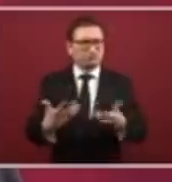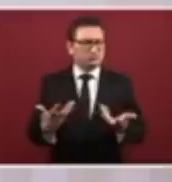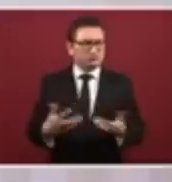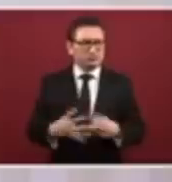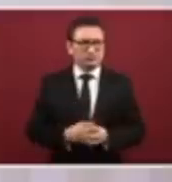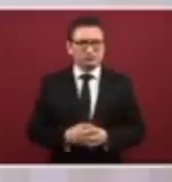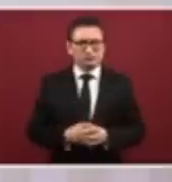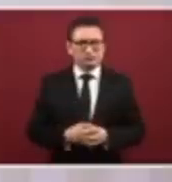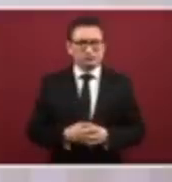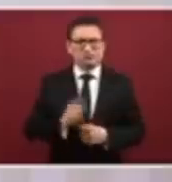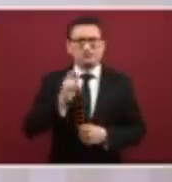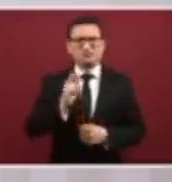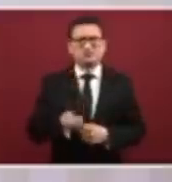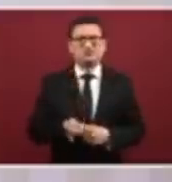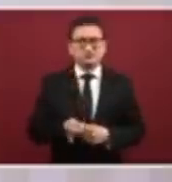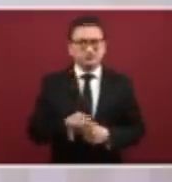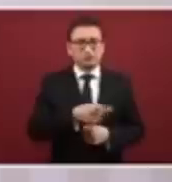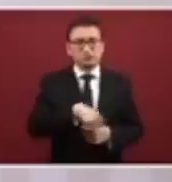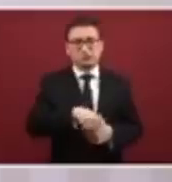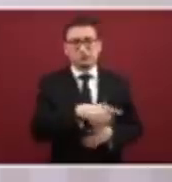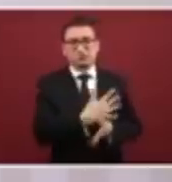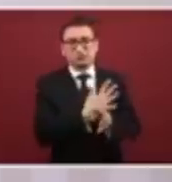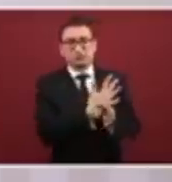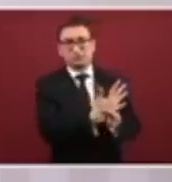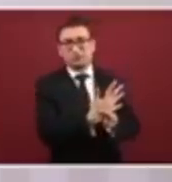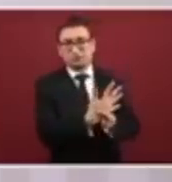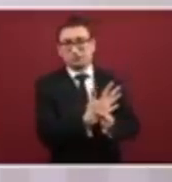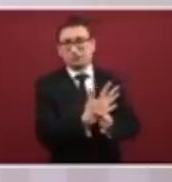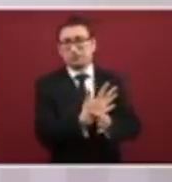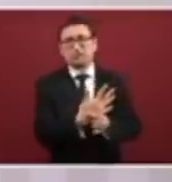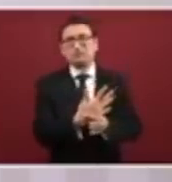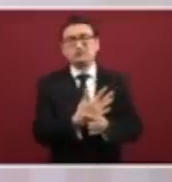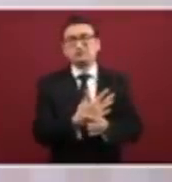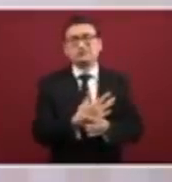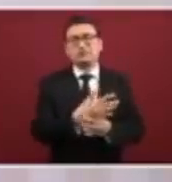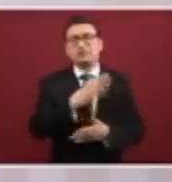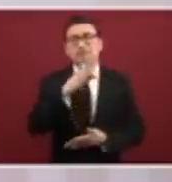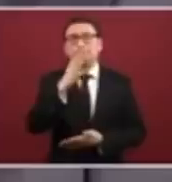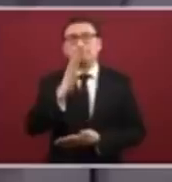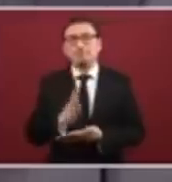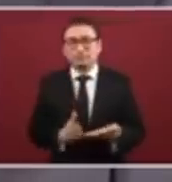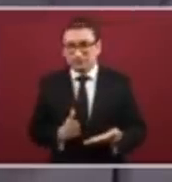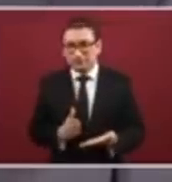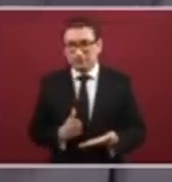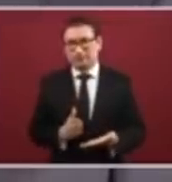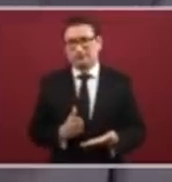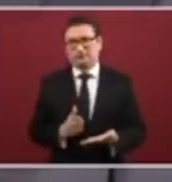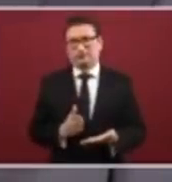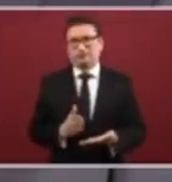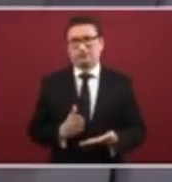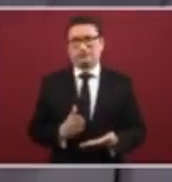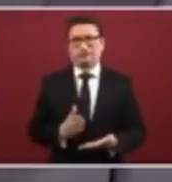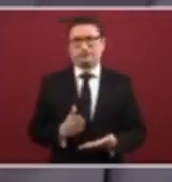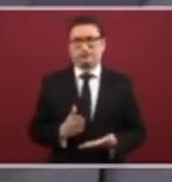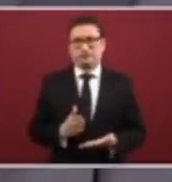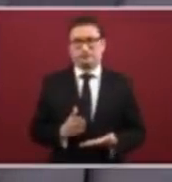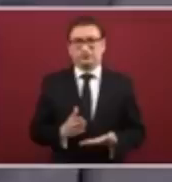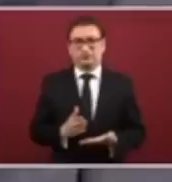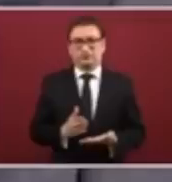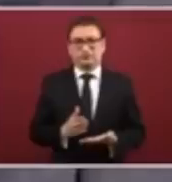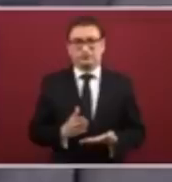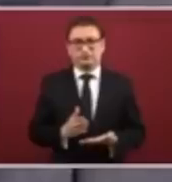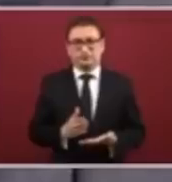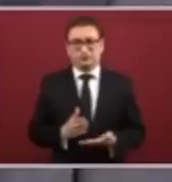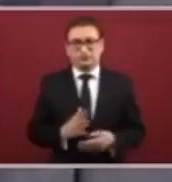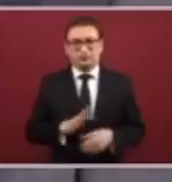casi la mitad de lo que ellos decían se iba a tener gracias a la reforma